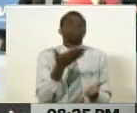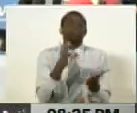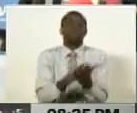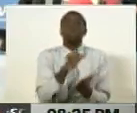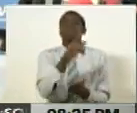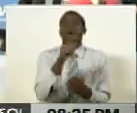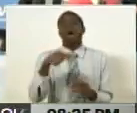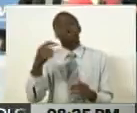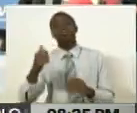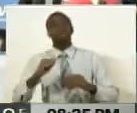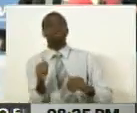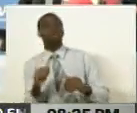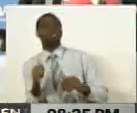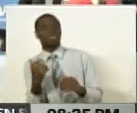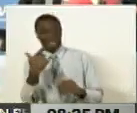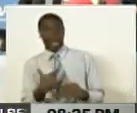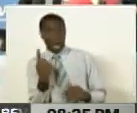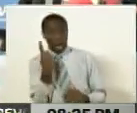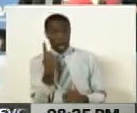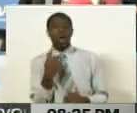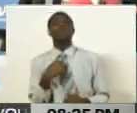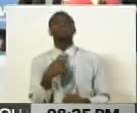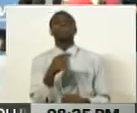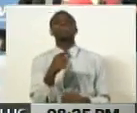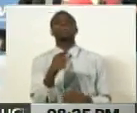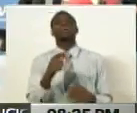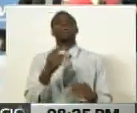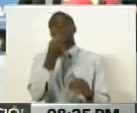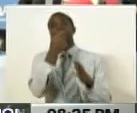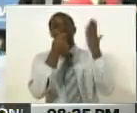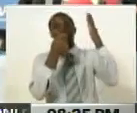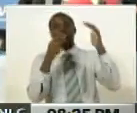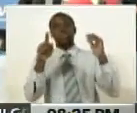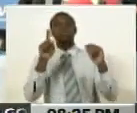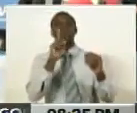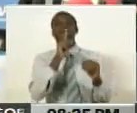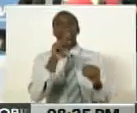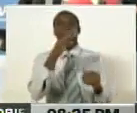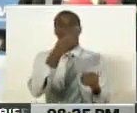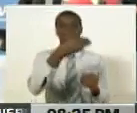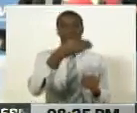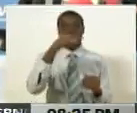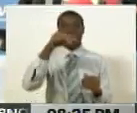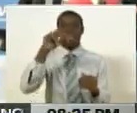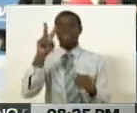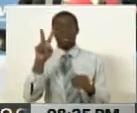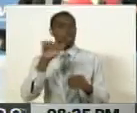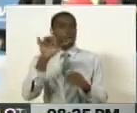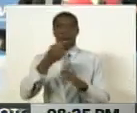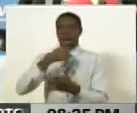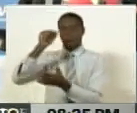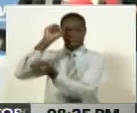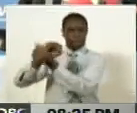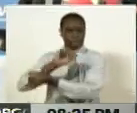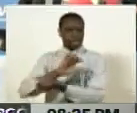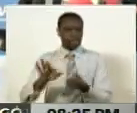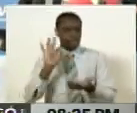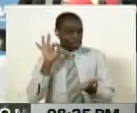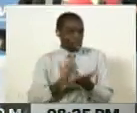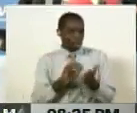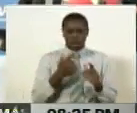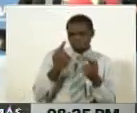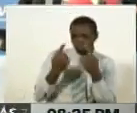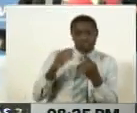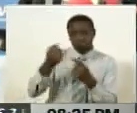de un policía de tránsito de la PNV en Carrizal, que está hoy preso gracias a la acción inmediata del Estado.